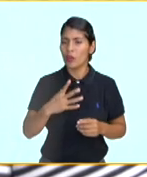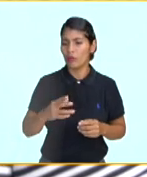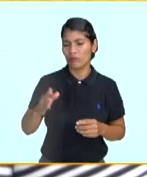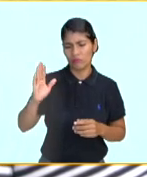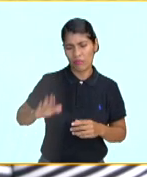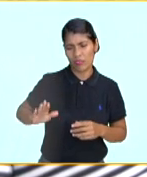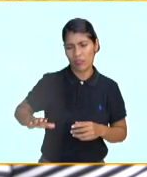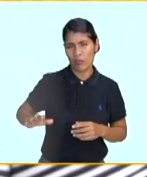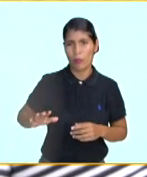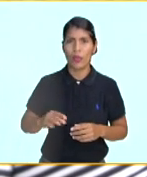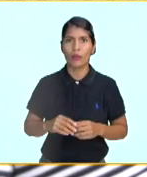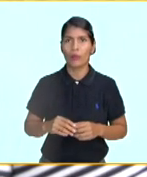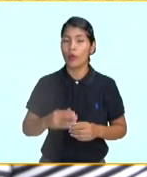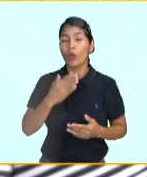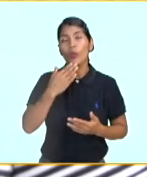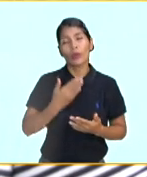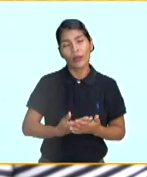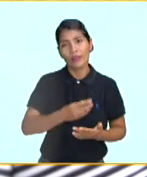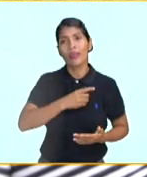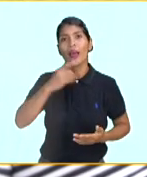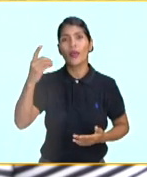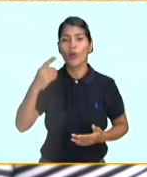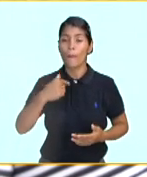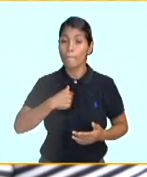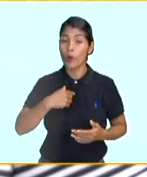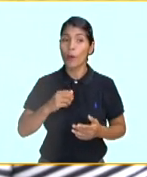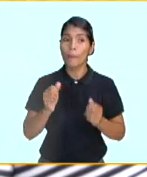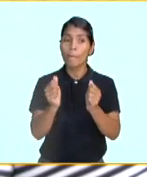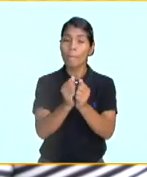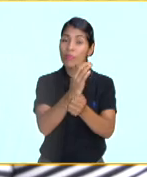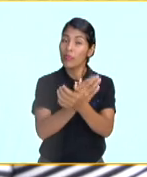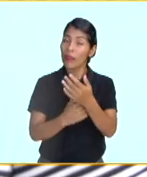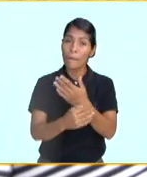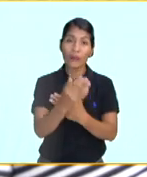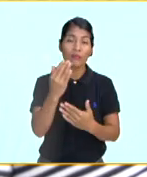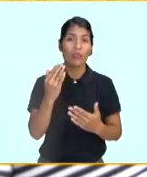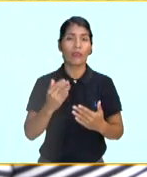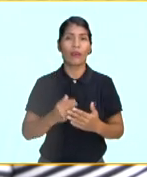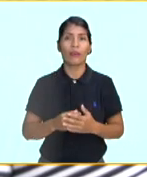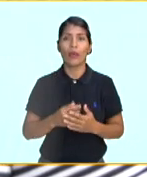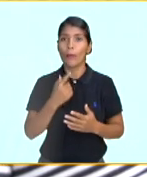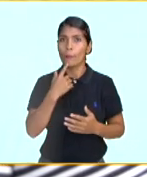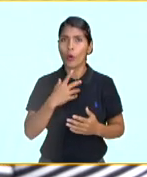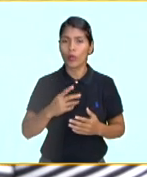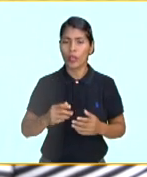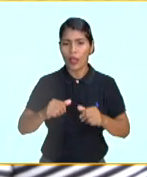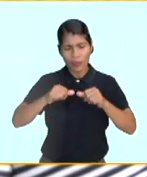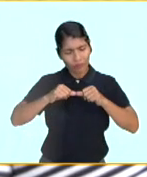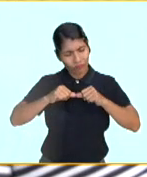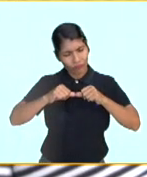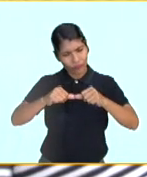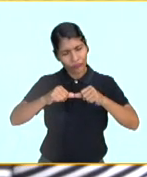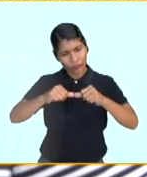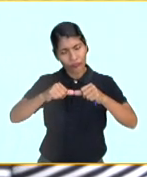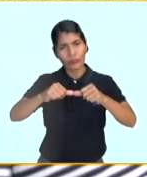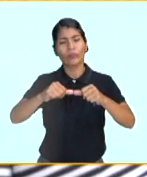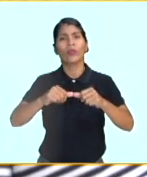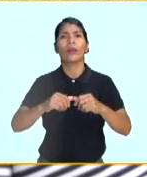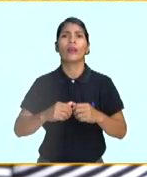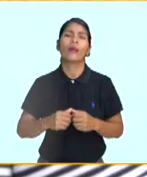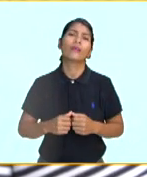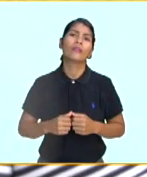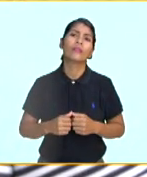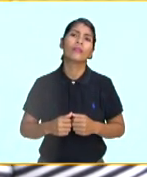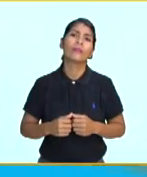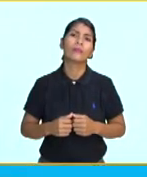doy gracias a Dios por mi discapacidad, porque creo que ha sido un impulso, ha sido un motor que me ha